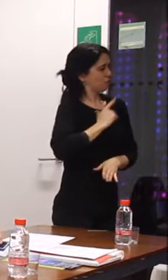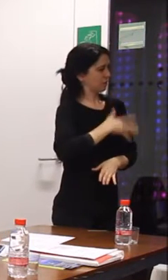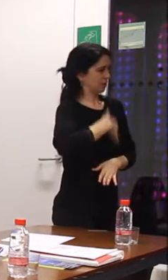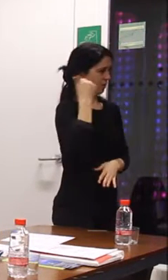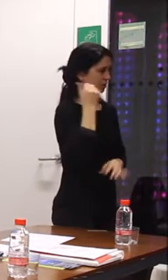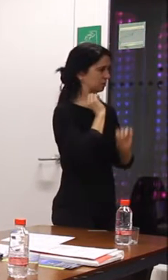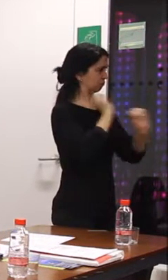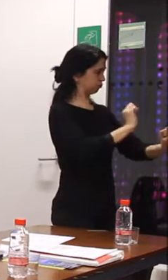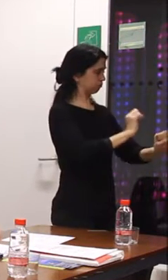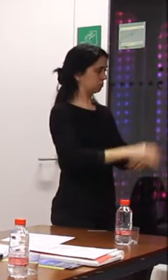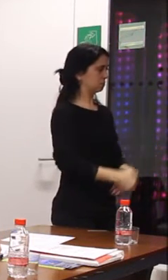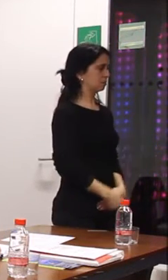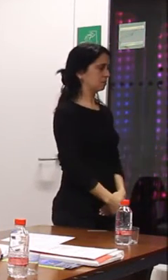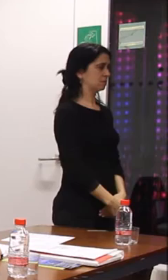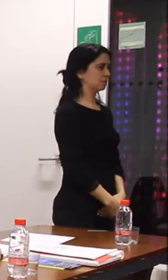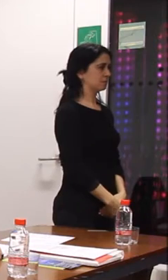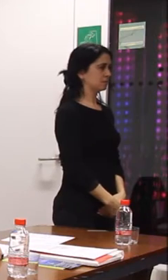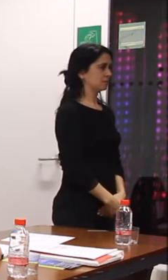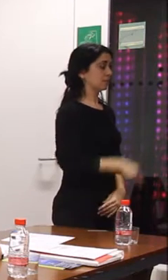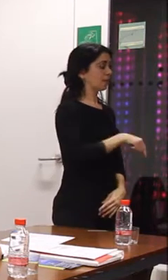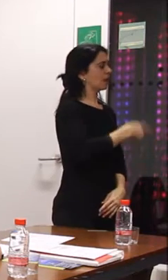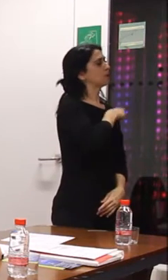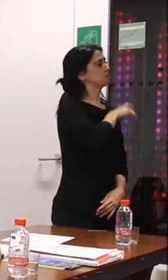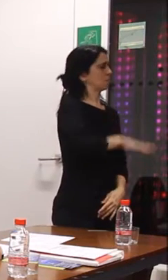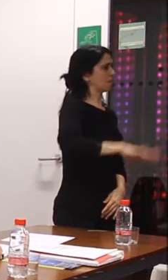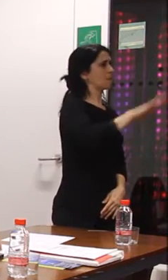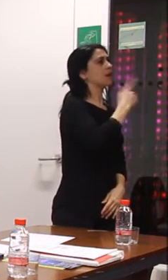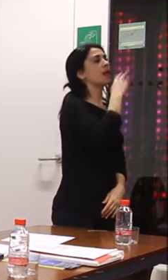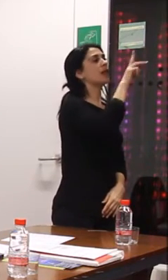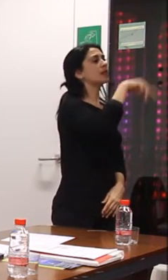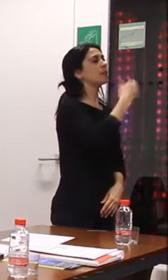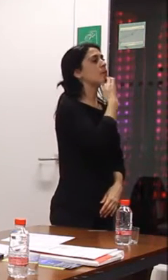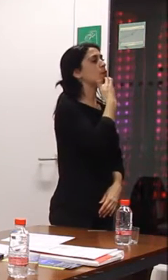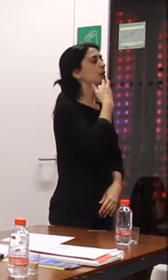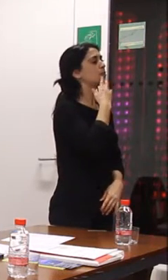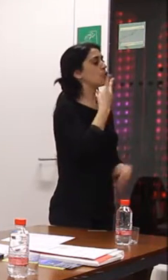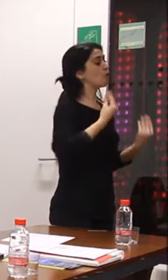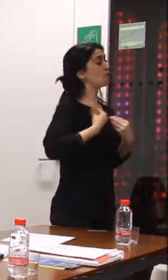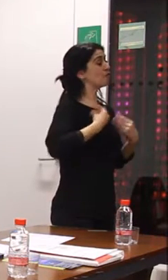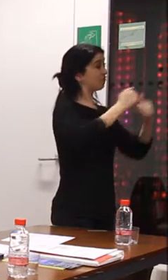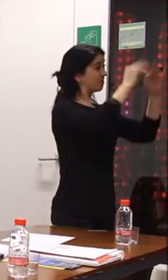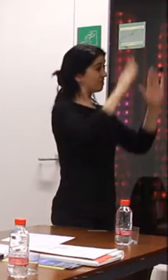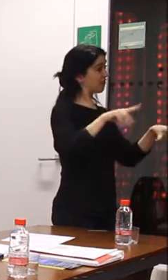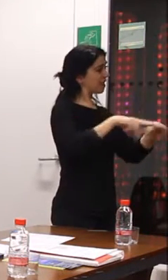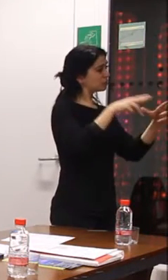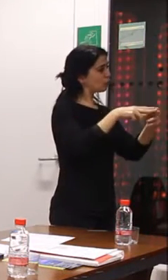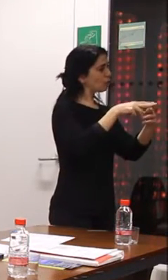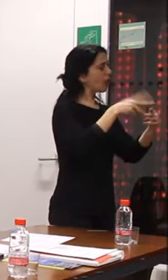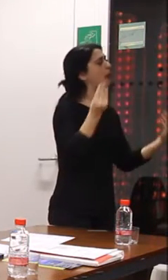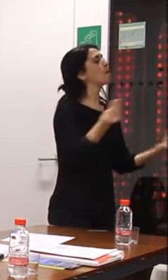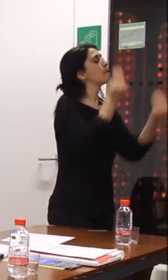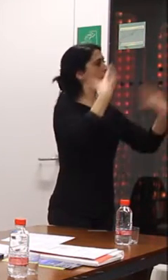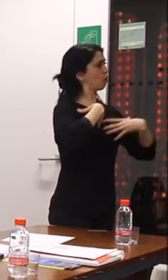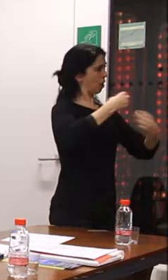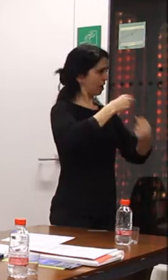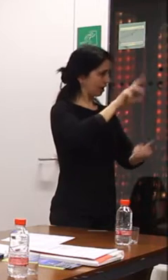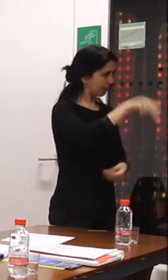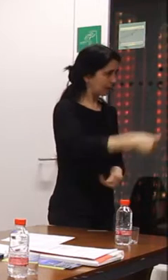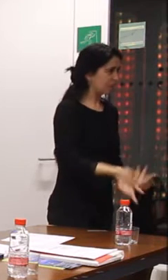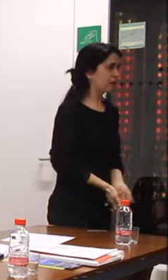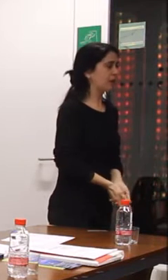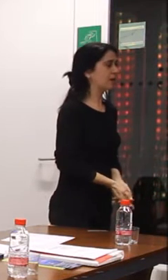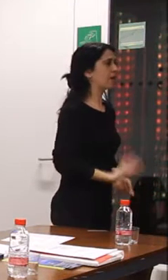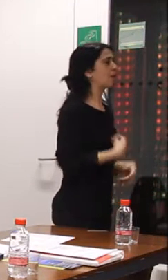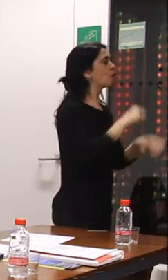duda también aquí en España. Programas de mejora energética del parque de vivienda social. En términos de ingresos o formas